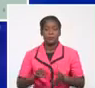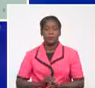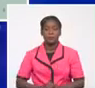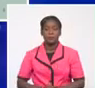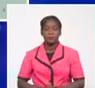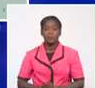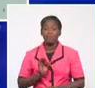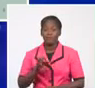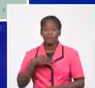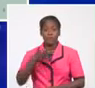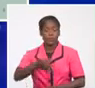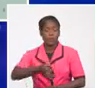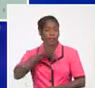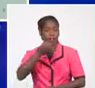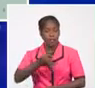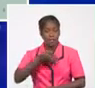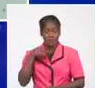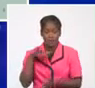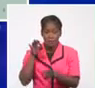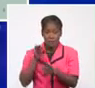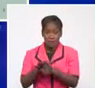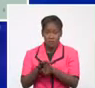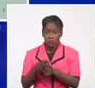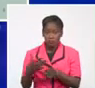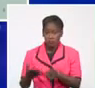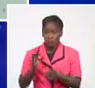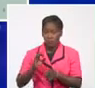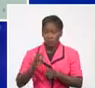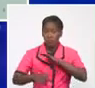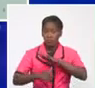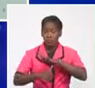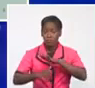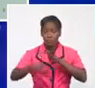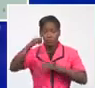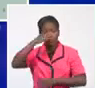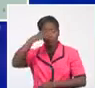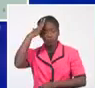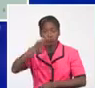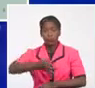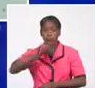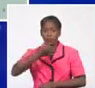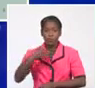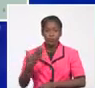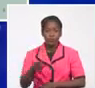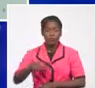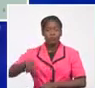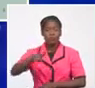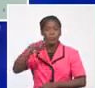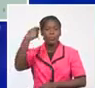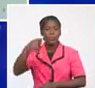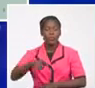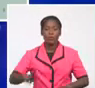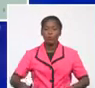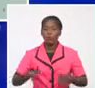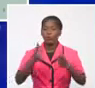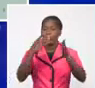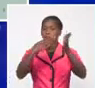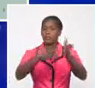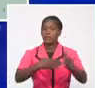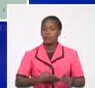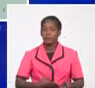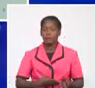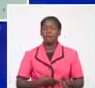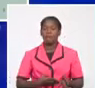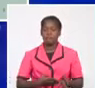dijimos al inicio, tomando las palabras de nuestros presidentes, cumplimentar lo que se sabe desde el principio de la